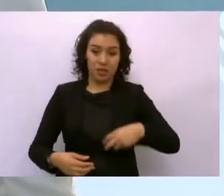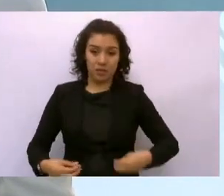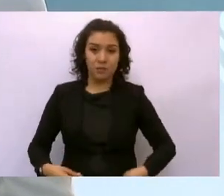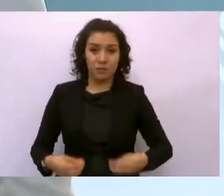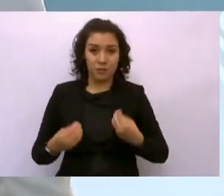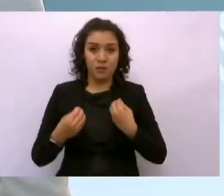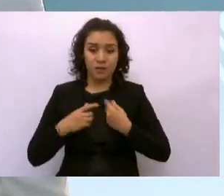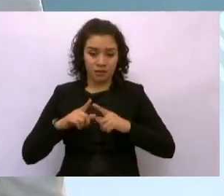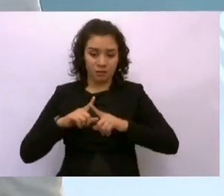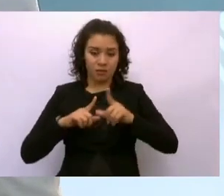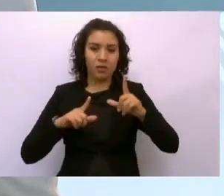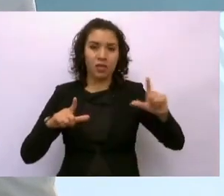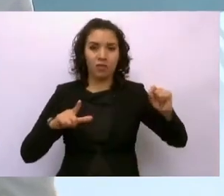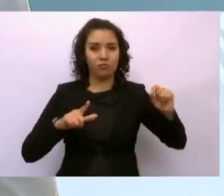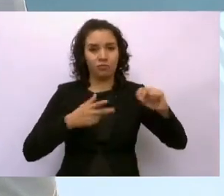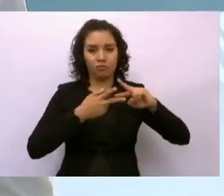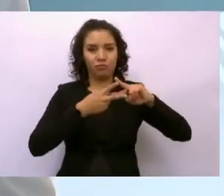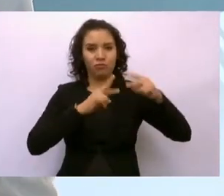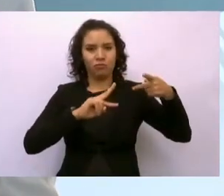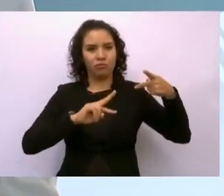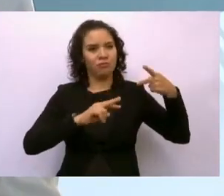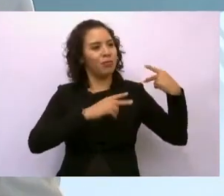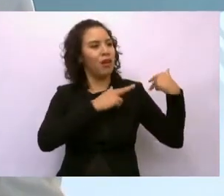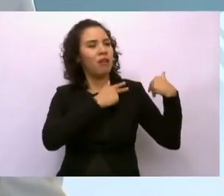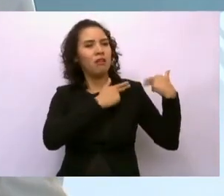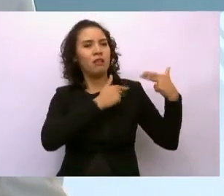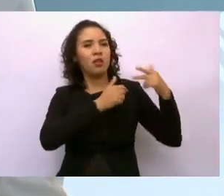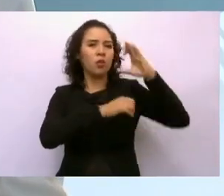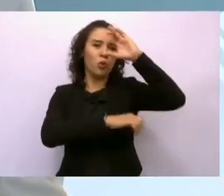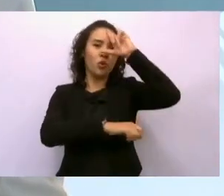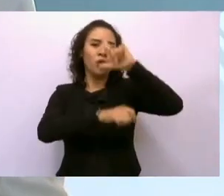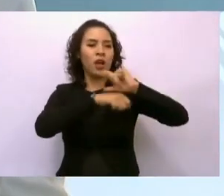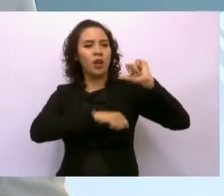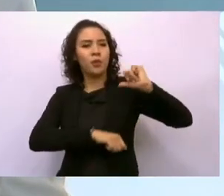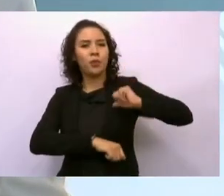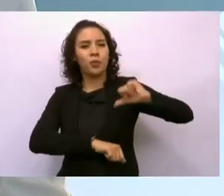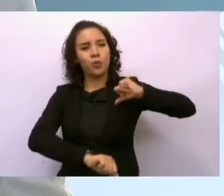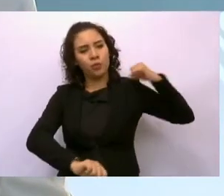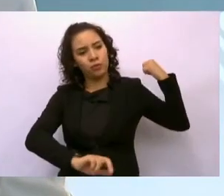de culturas milenarias.